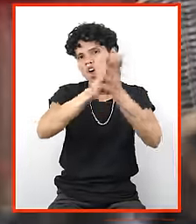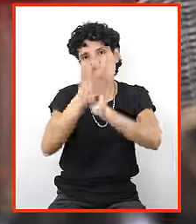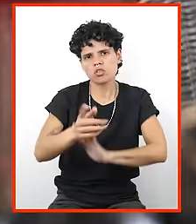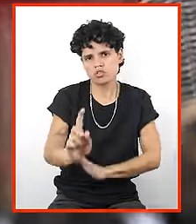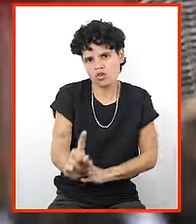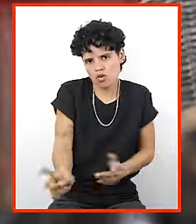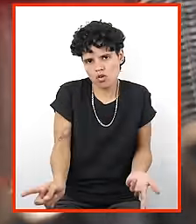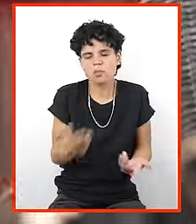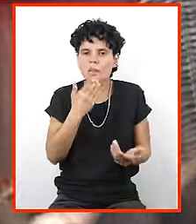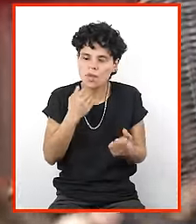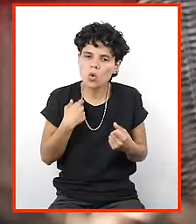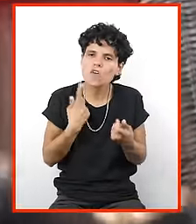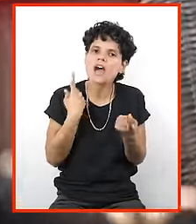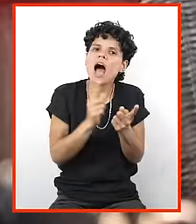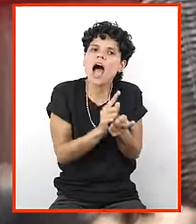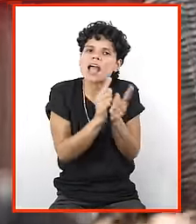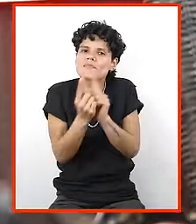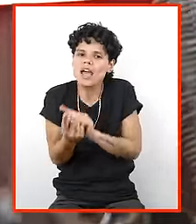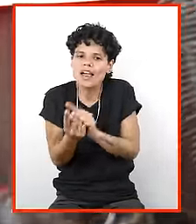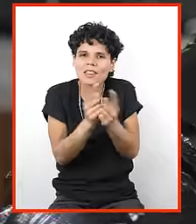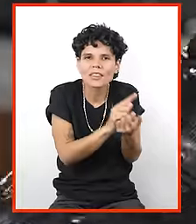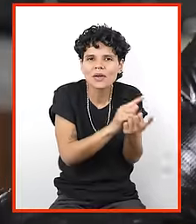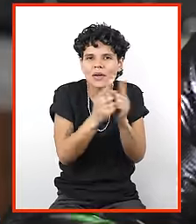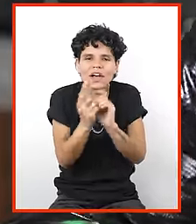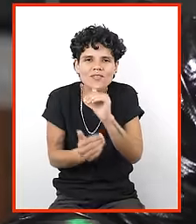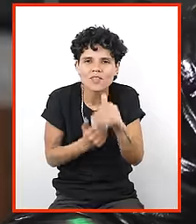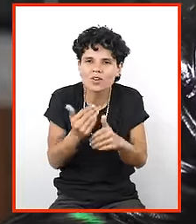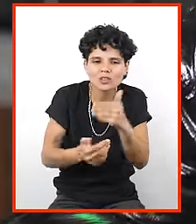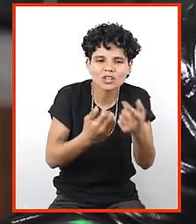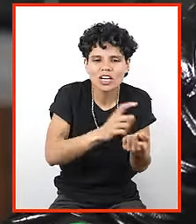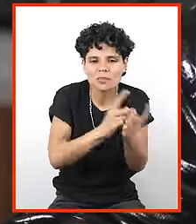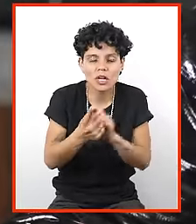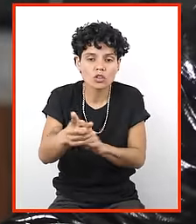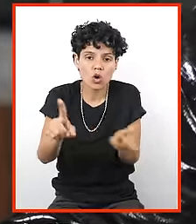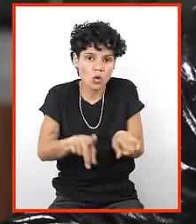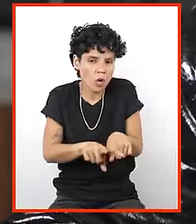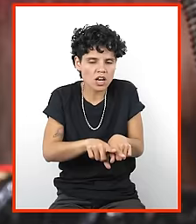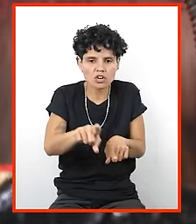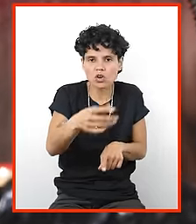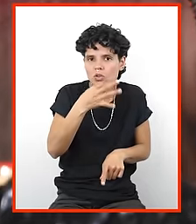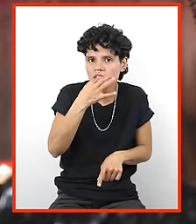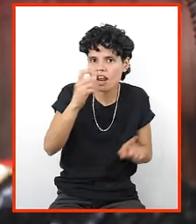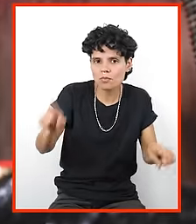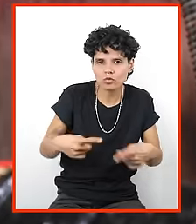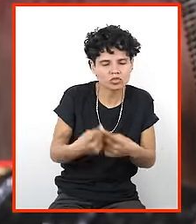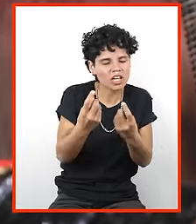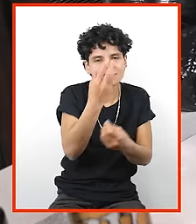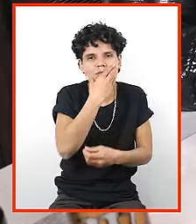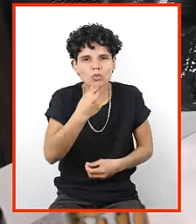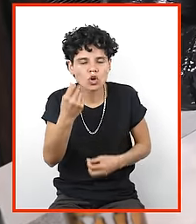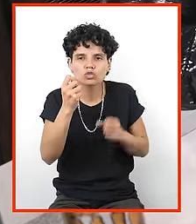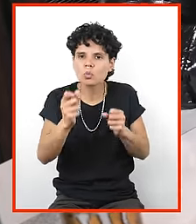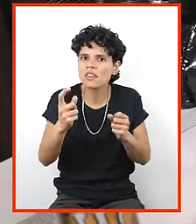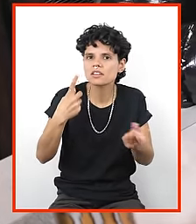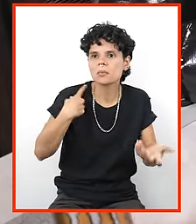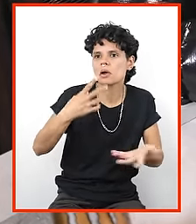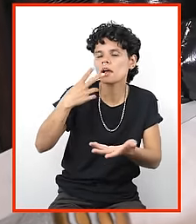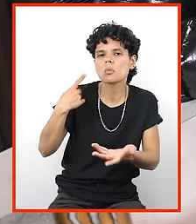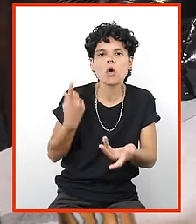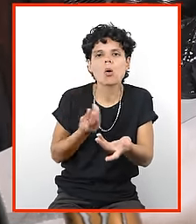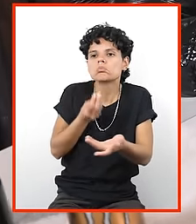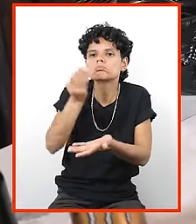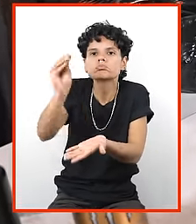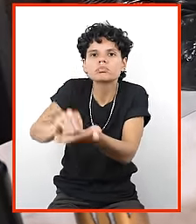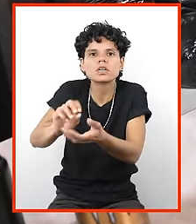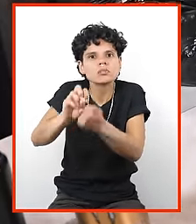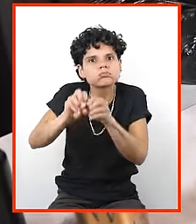¿cachai? Pero uno va cambiando también y eso es lo heavy, que pero es como tiene, que... Eso tiene la música hermoso. Heavy. El mensaje puede llegar a todos lados, cualquier rincón